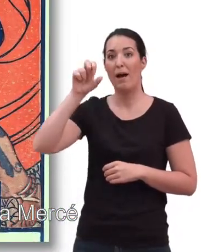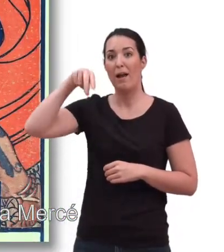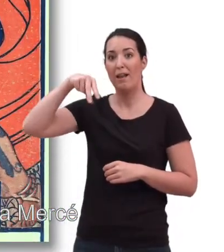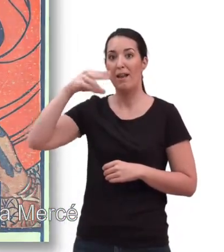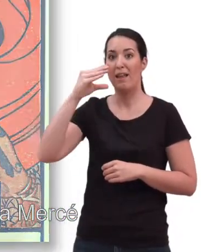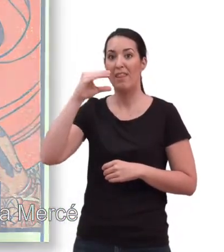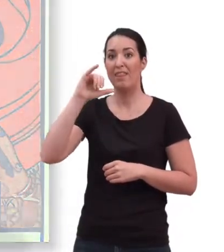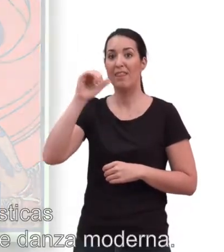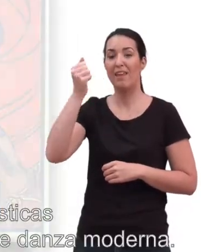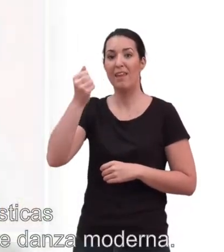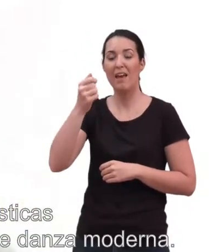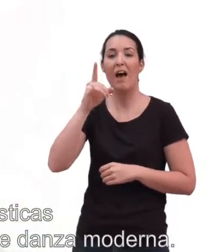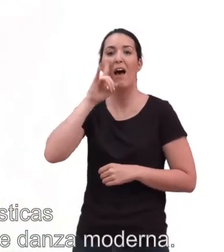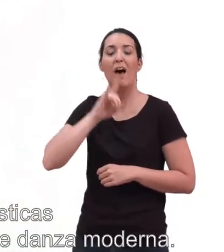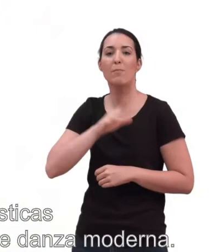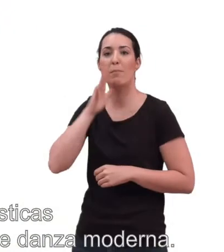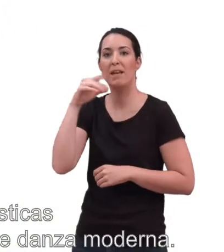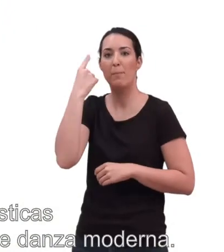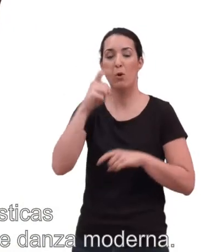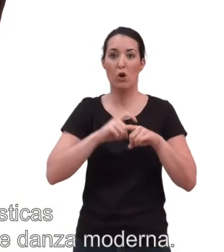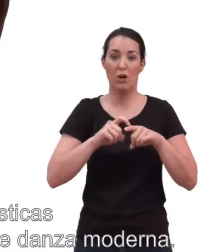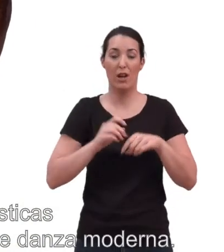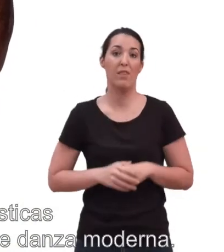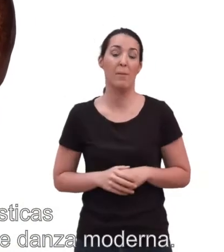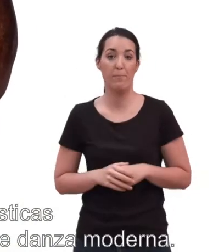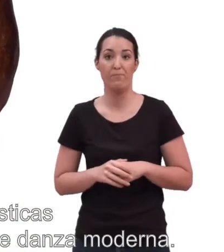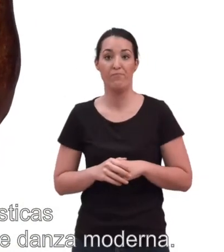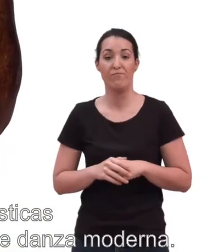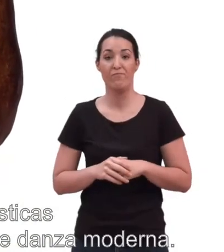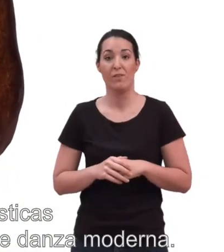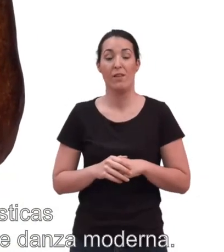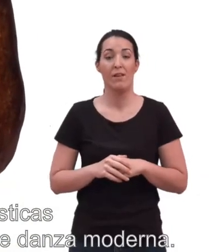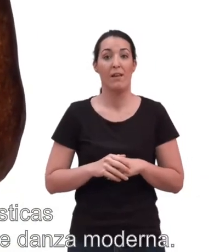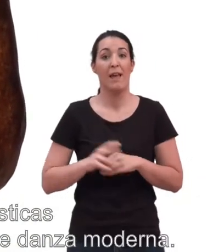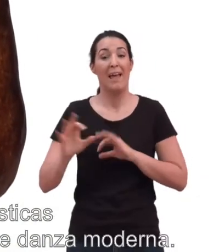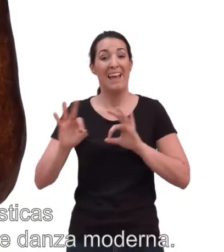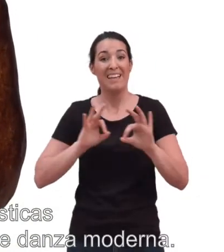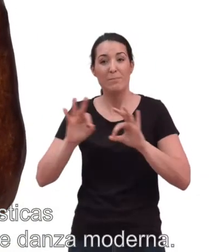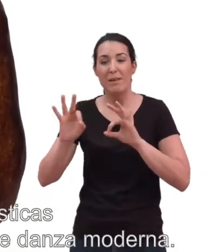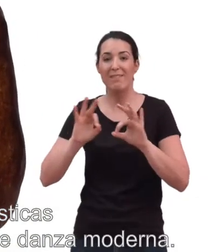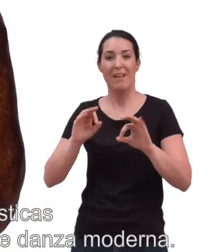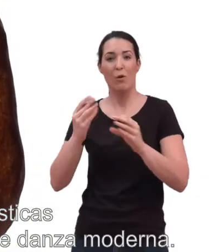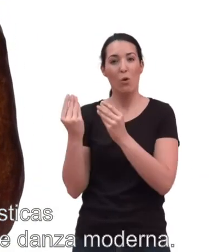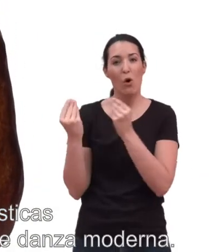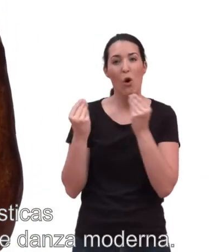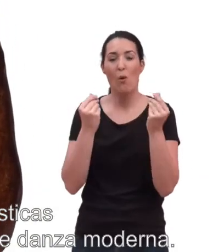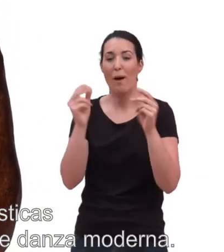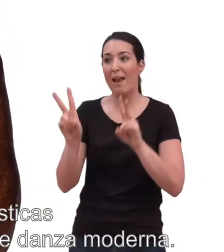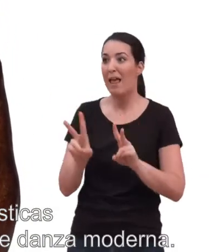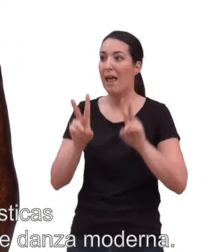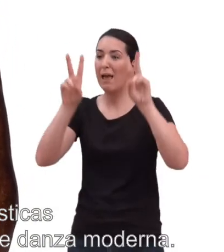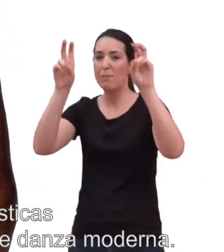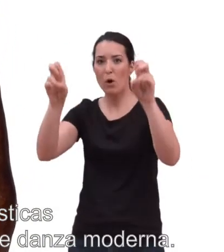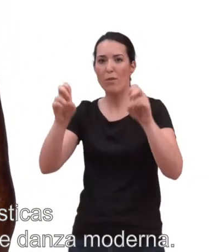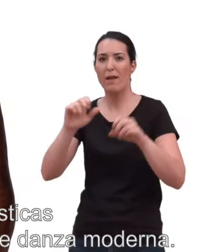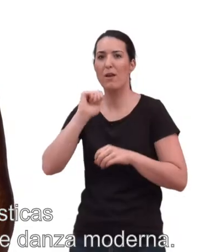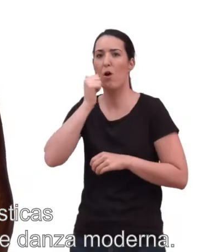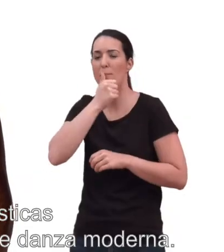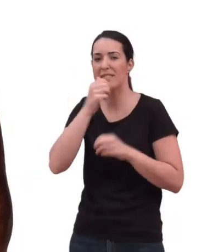Valencia, Clarà transporta las artes plásticas, la magia y el misterio de los espectáculos de danza